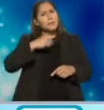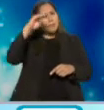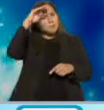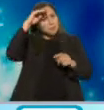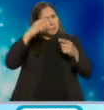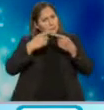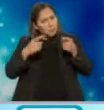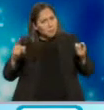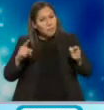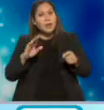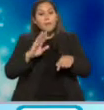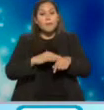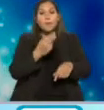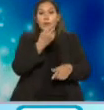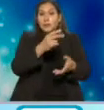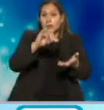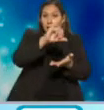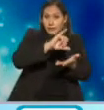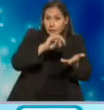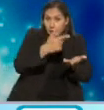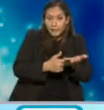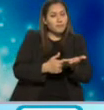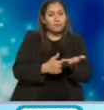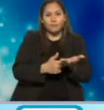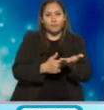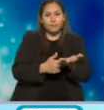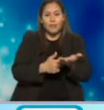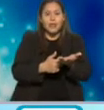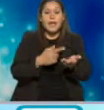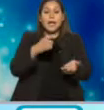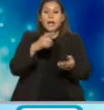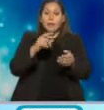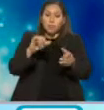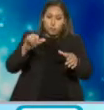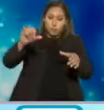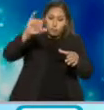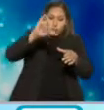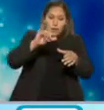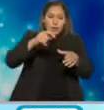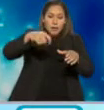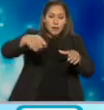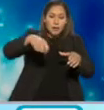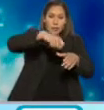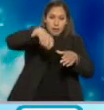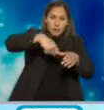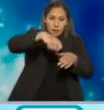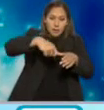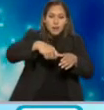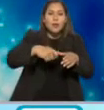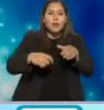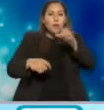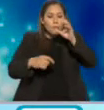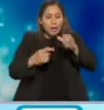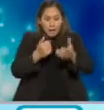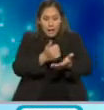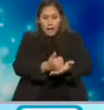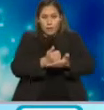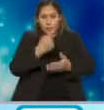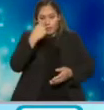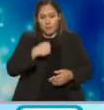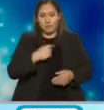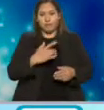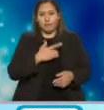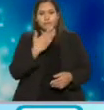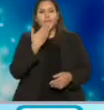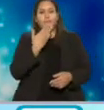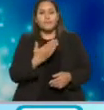ser aceites y grasas. Claro, pero la estructura molecular favorece para este tipo de procesos. Entonces, hablábamos la vez pasada